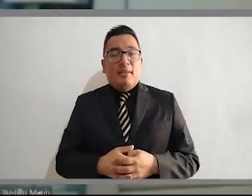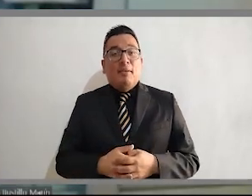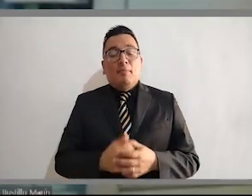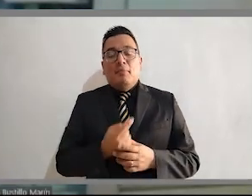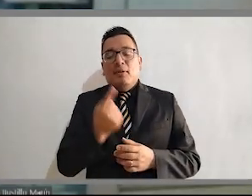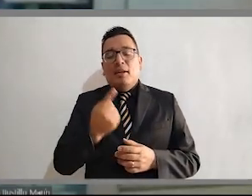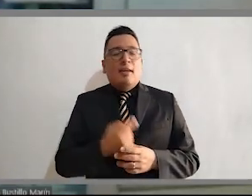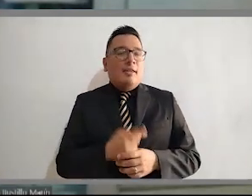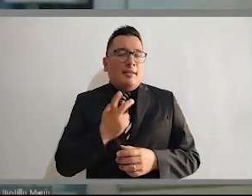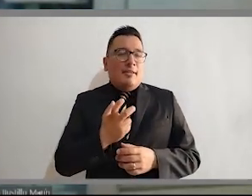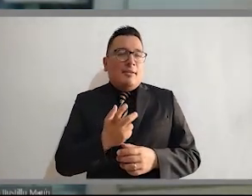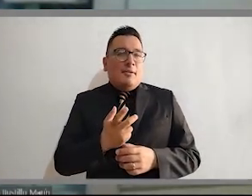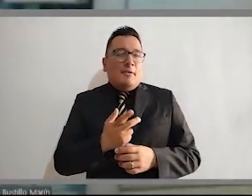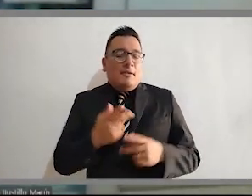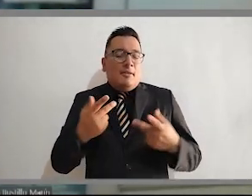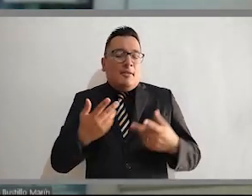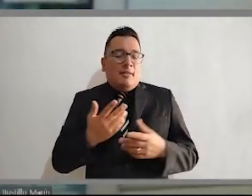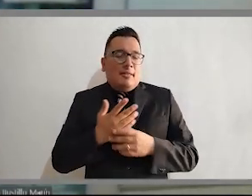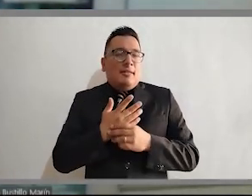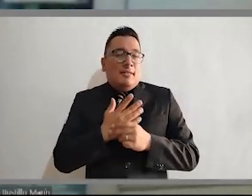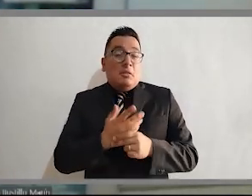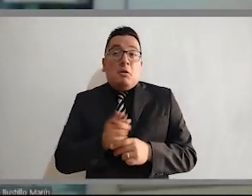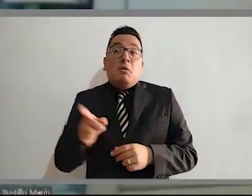ellas no pueden estar